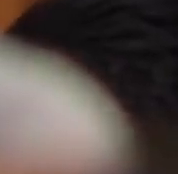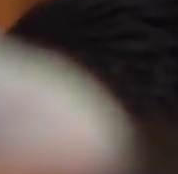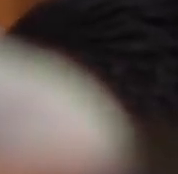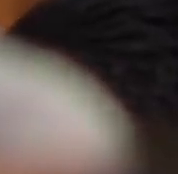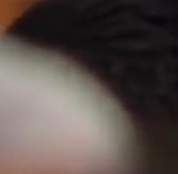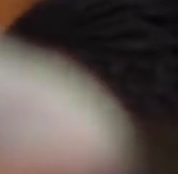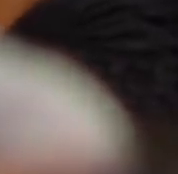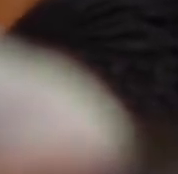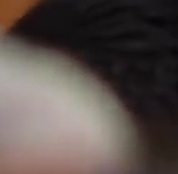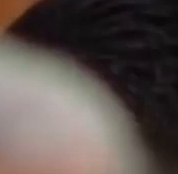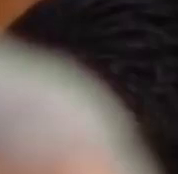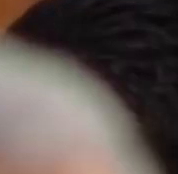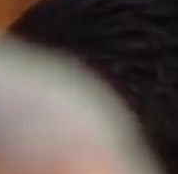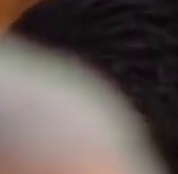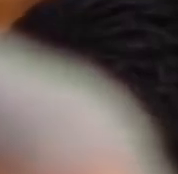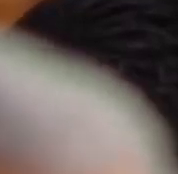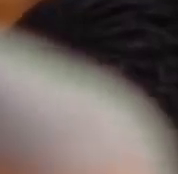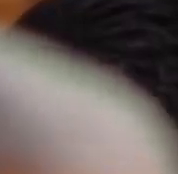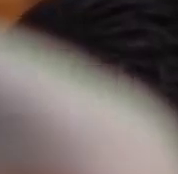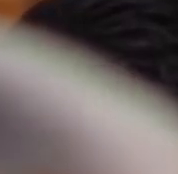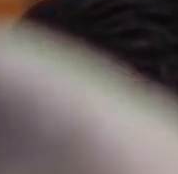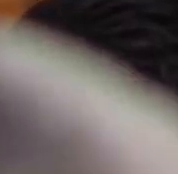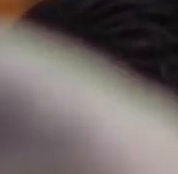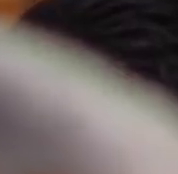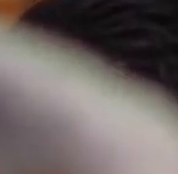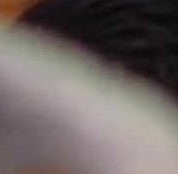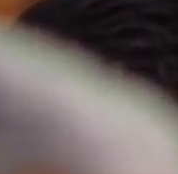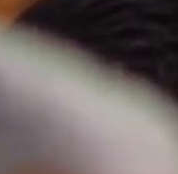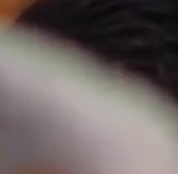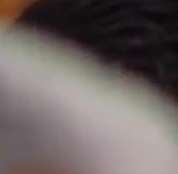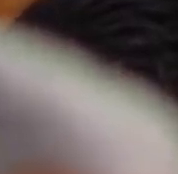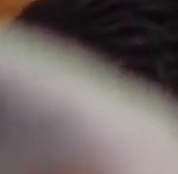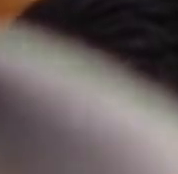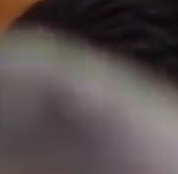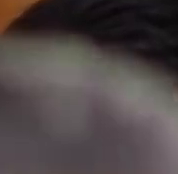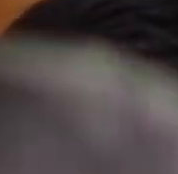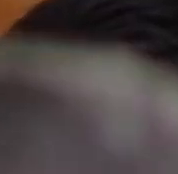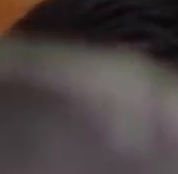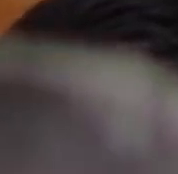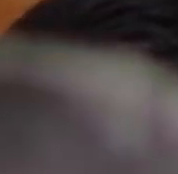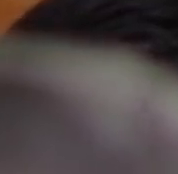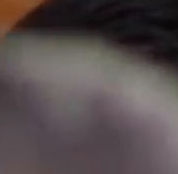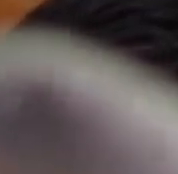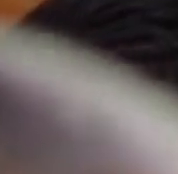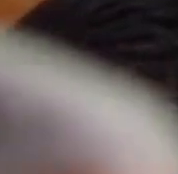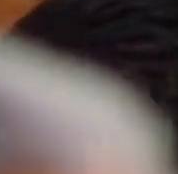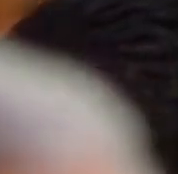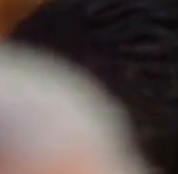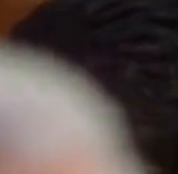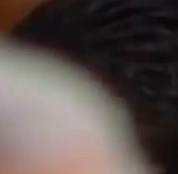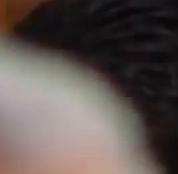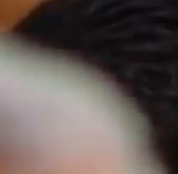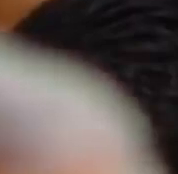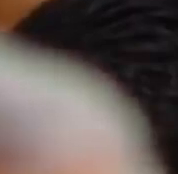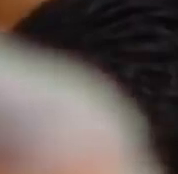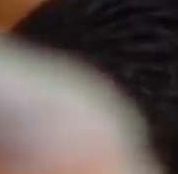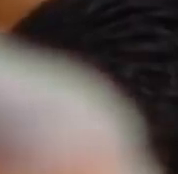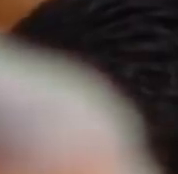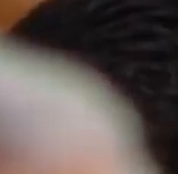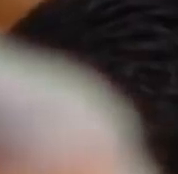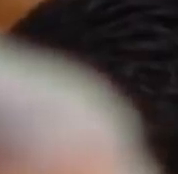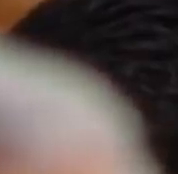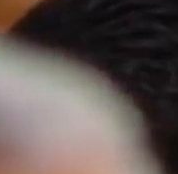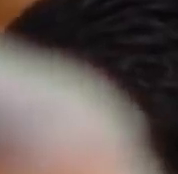dar algunas otros ejemplos de cuáles serán estos gravámenes que se irán quitando y en qué plazos. Y